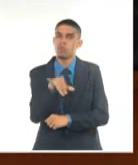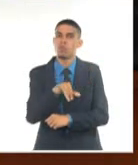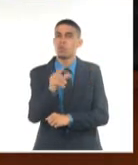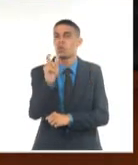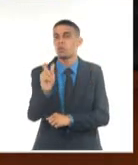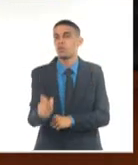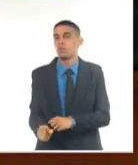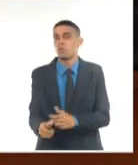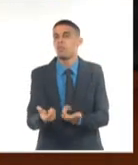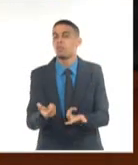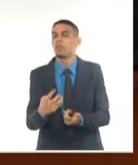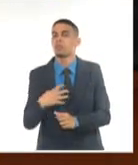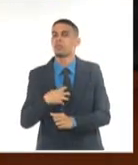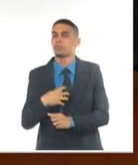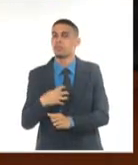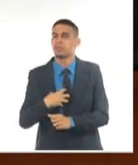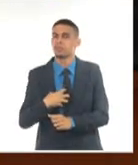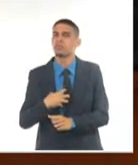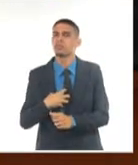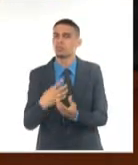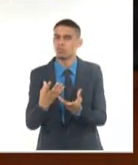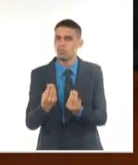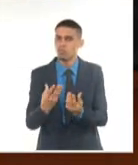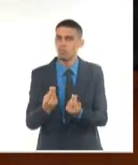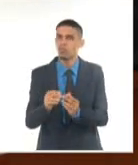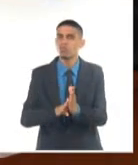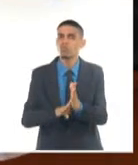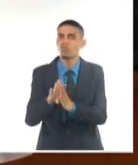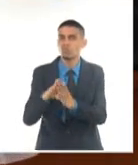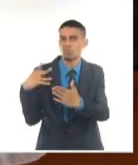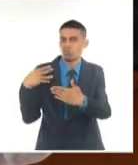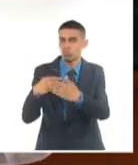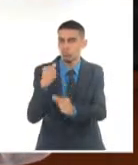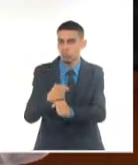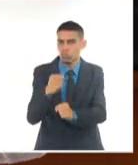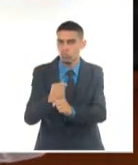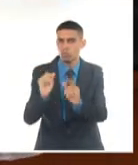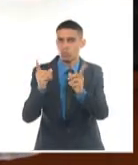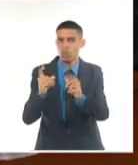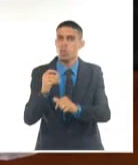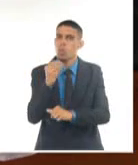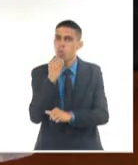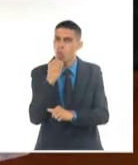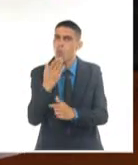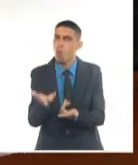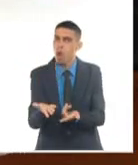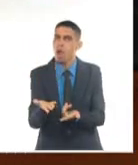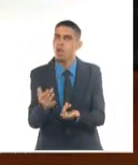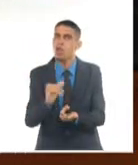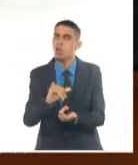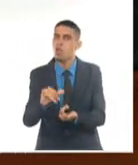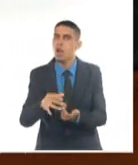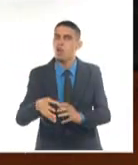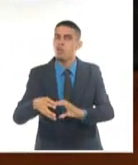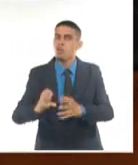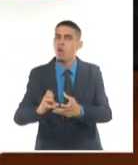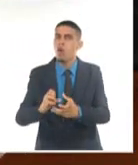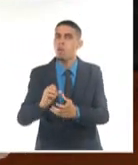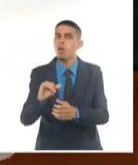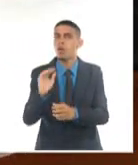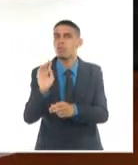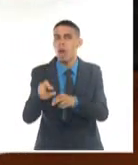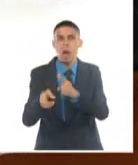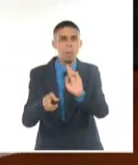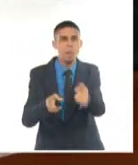que ha alcanzado el suficiente desarrollo político como para poder interpretar las grandes